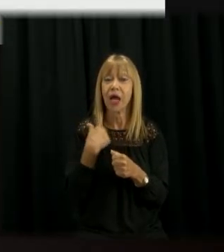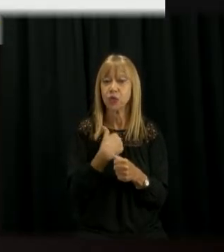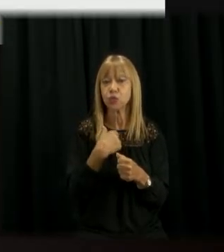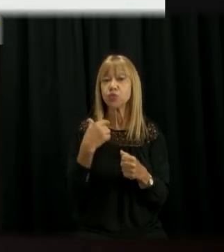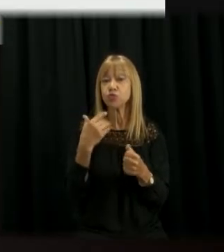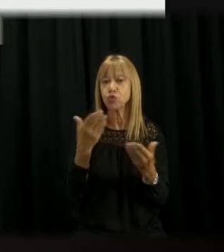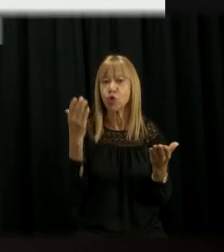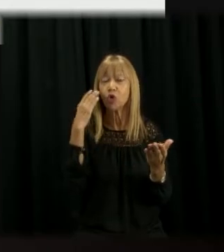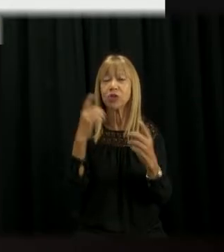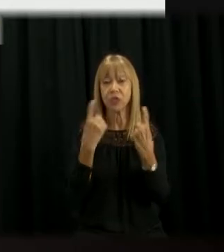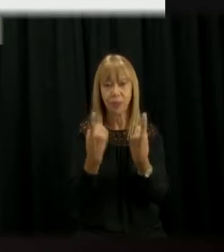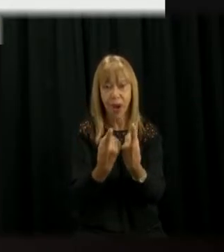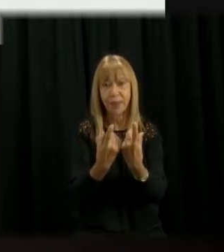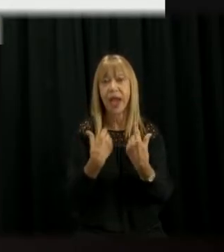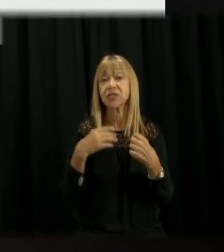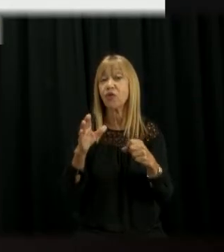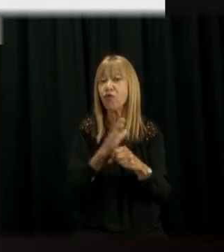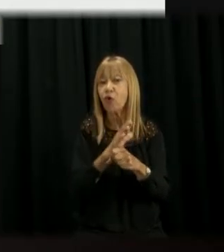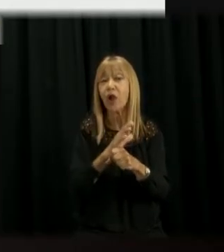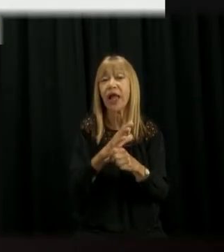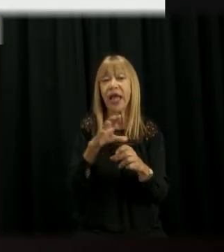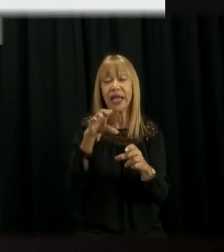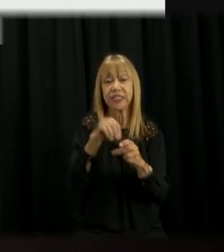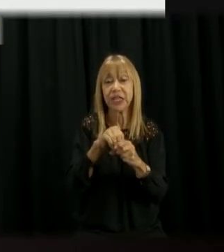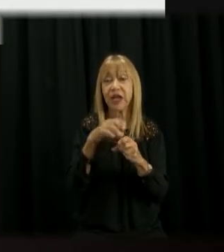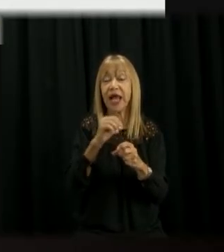Como saben, el departamento tiene